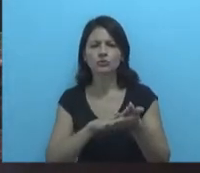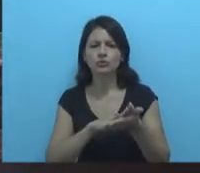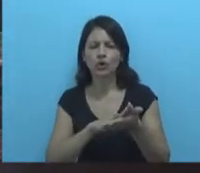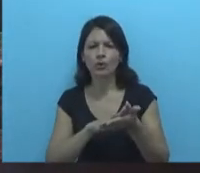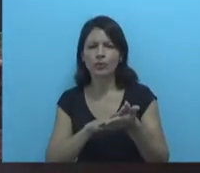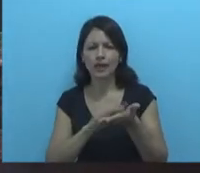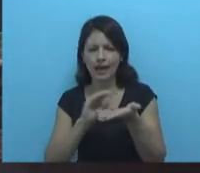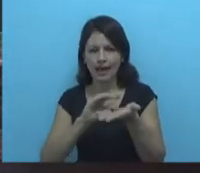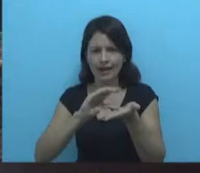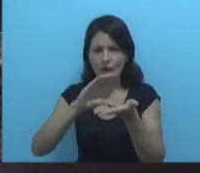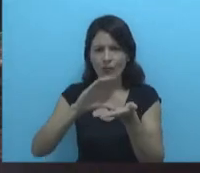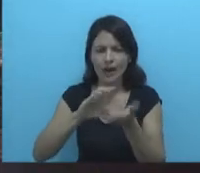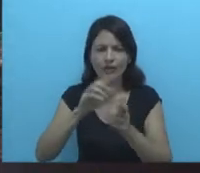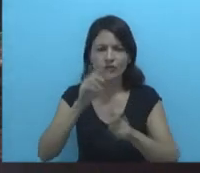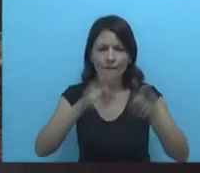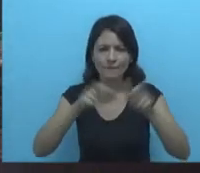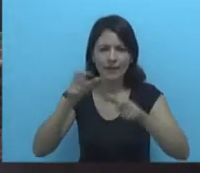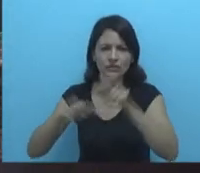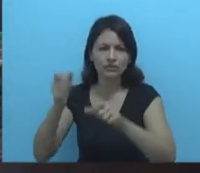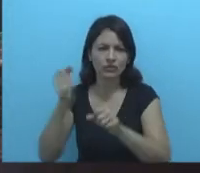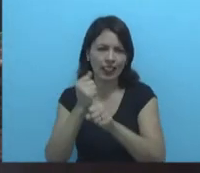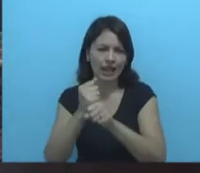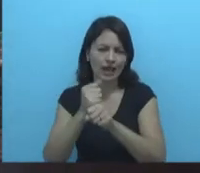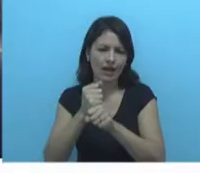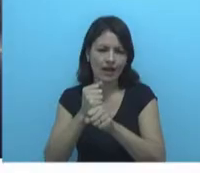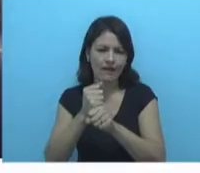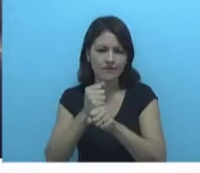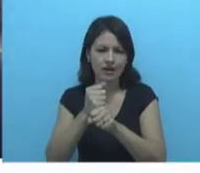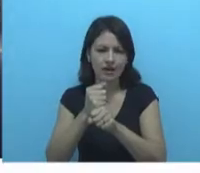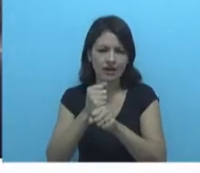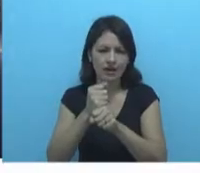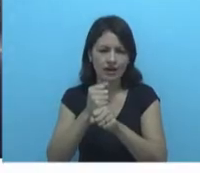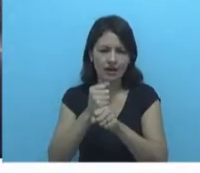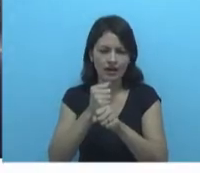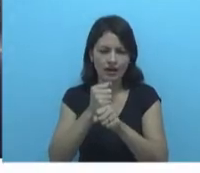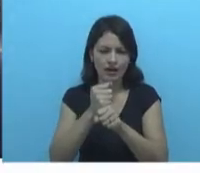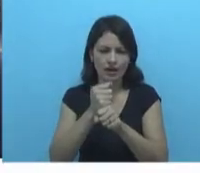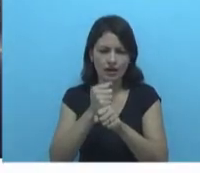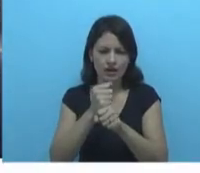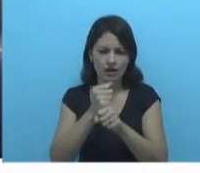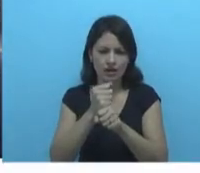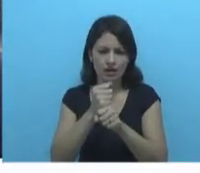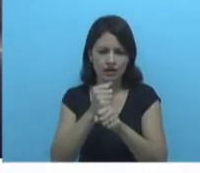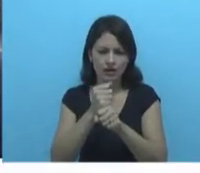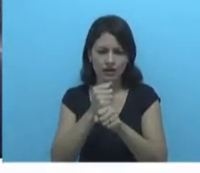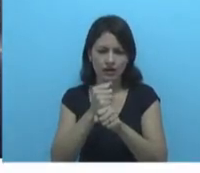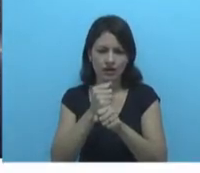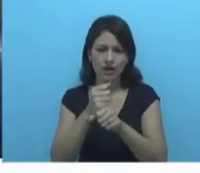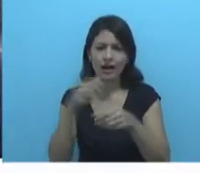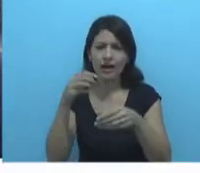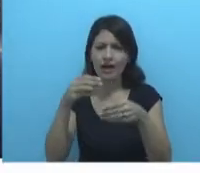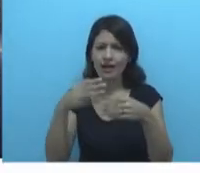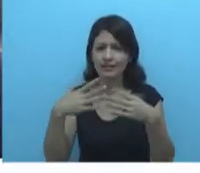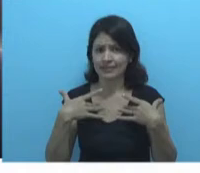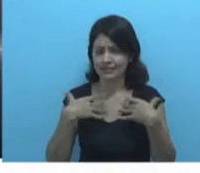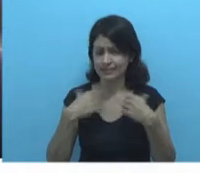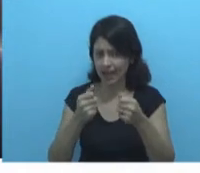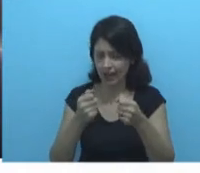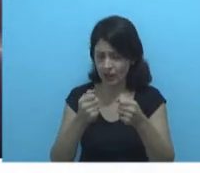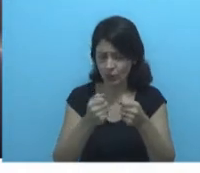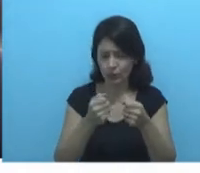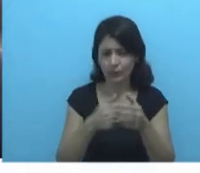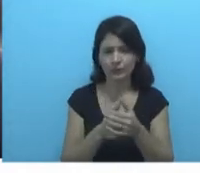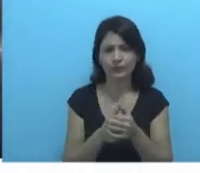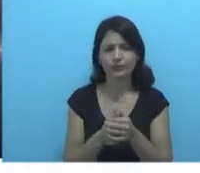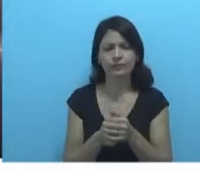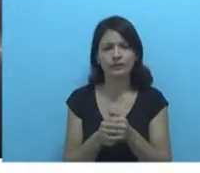de las declaraciones. No vamos a acompañar el 45 y esos dos números que le dije, el 44 y el